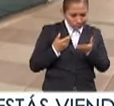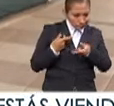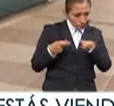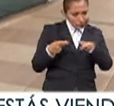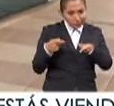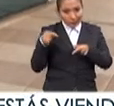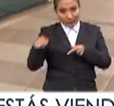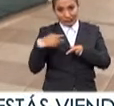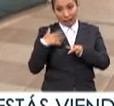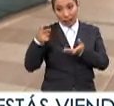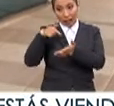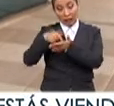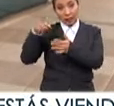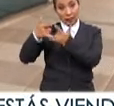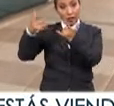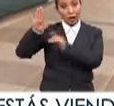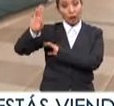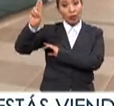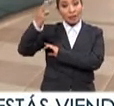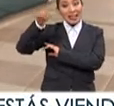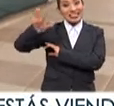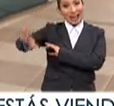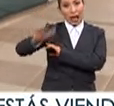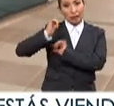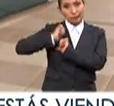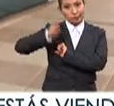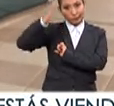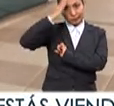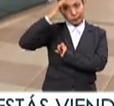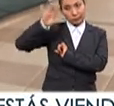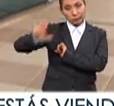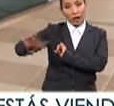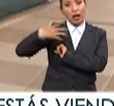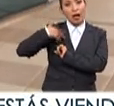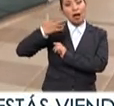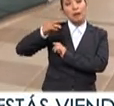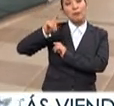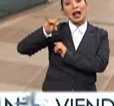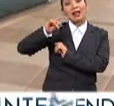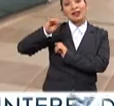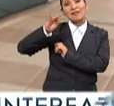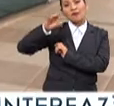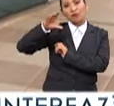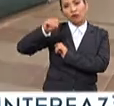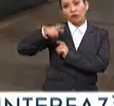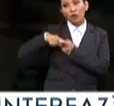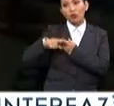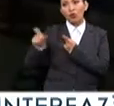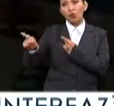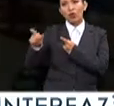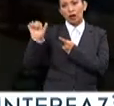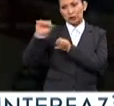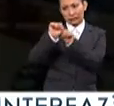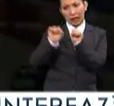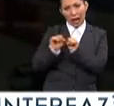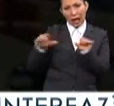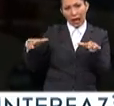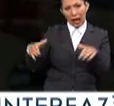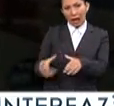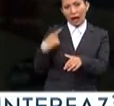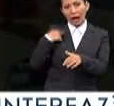la sede histórica de las universidades donde está el rectorado en un paraninfo en una en una sala